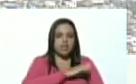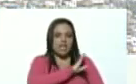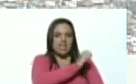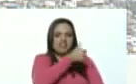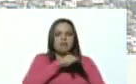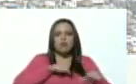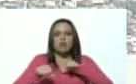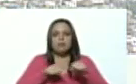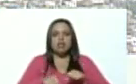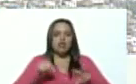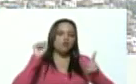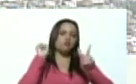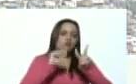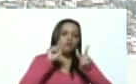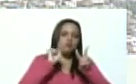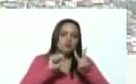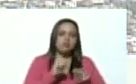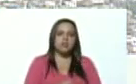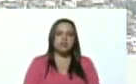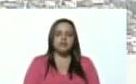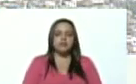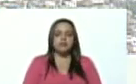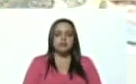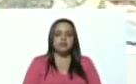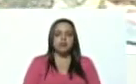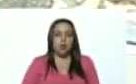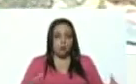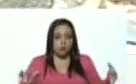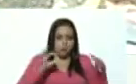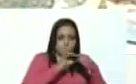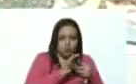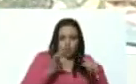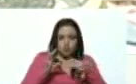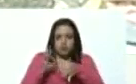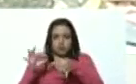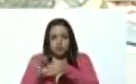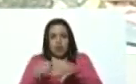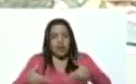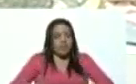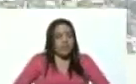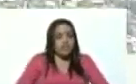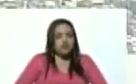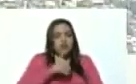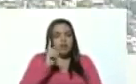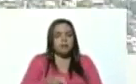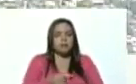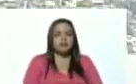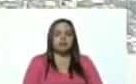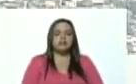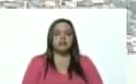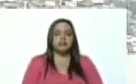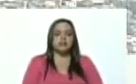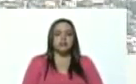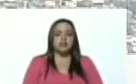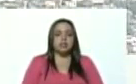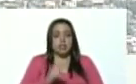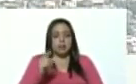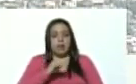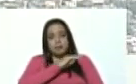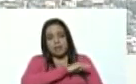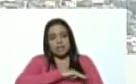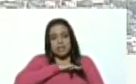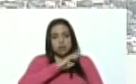movimiento Somos Venezuela, unir fuerzas y esfuerzos, el ministro de la Juventud y el